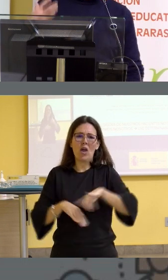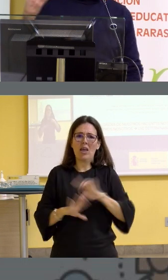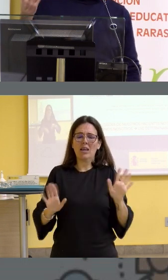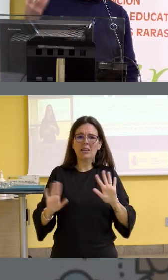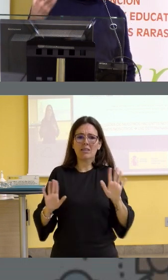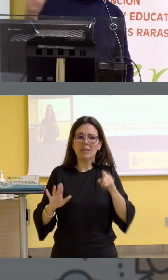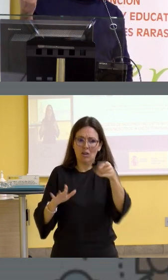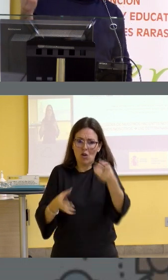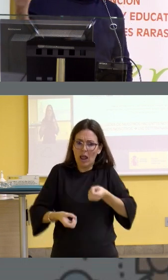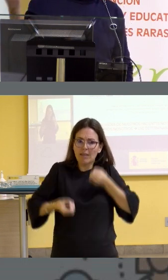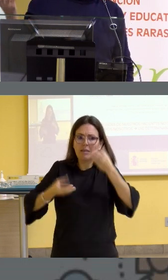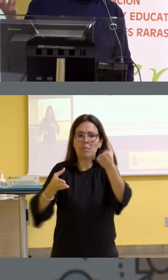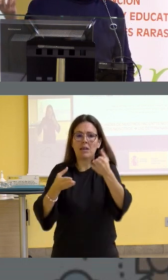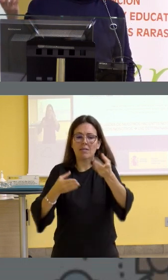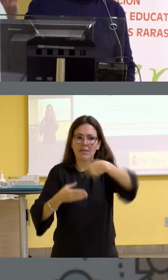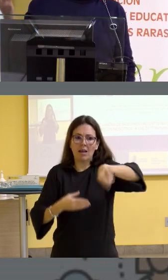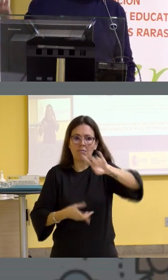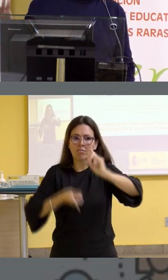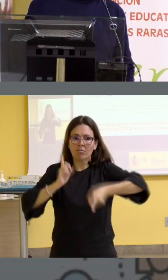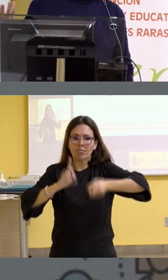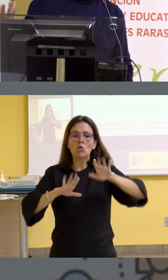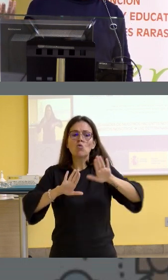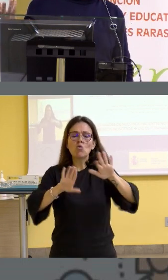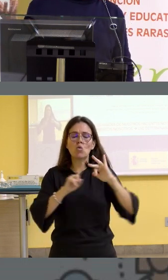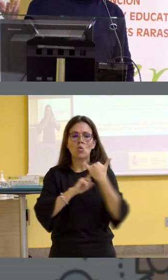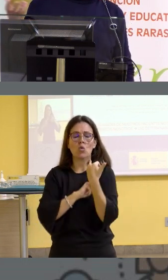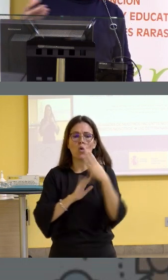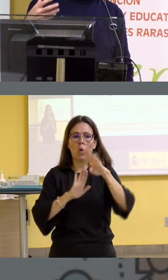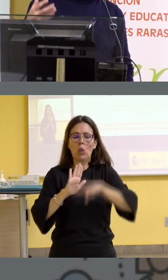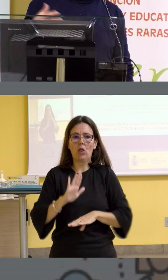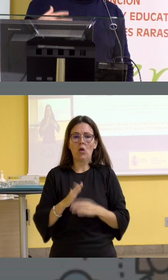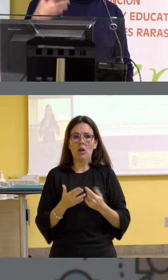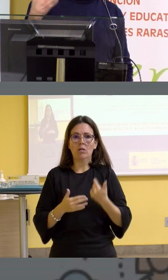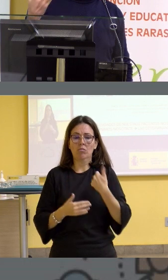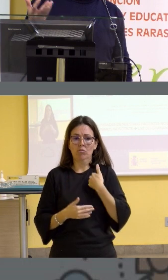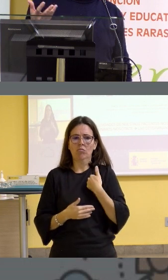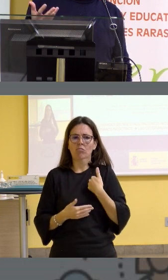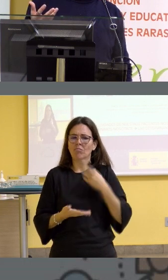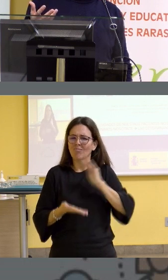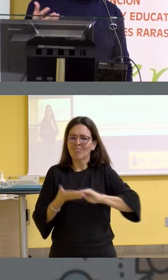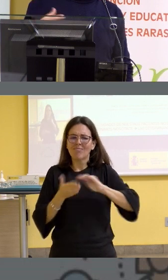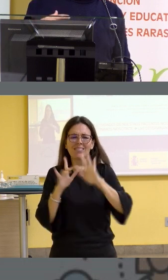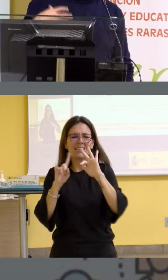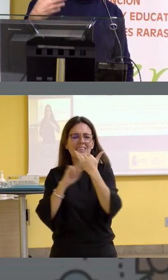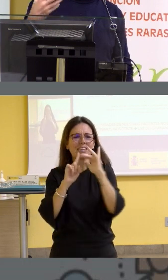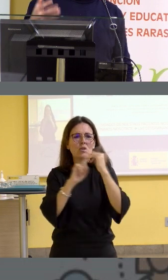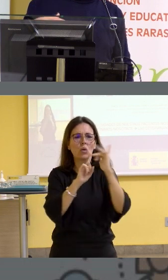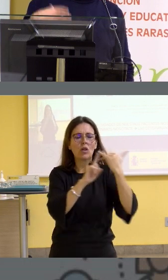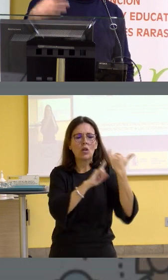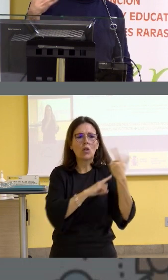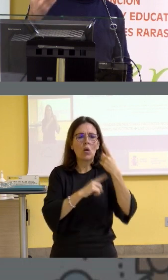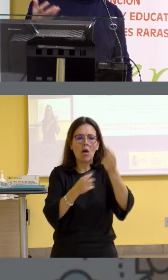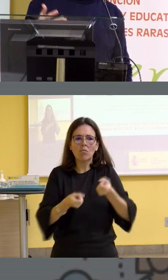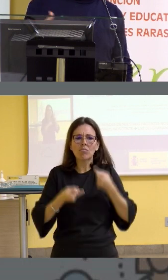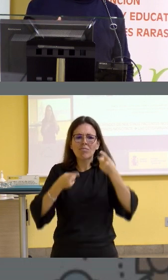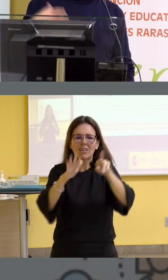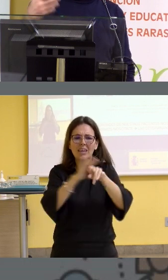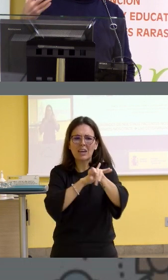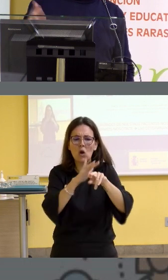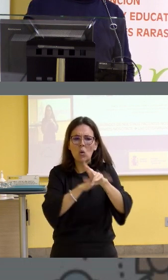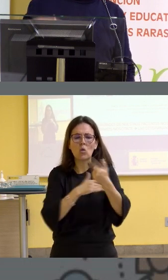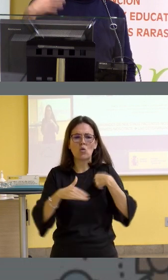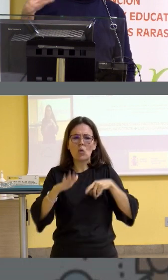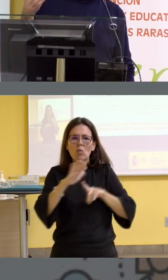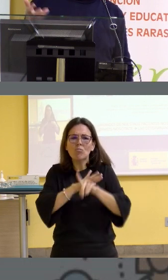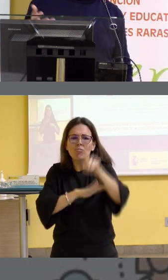que las expresan y las determinan ellos y sus condiciones. Yo he estado en una infinidad de escenarios donde se han invertido una infinidad de recursos en